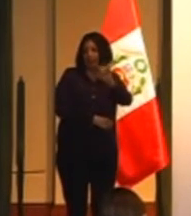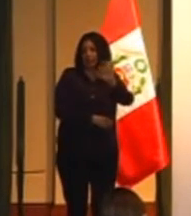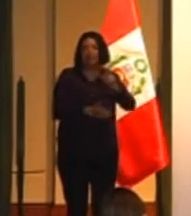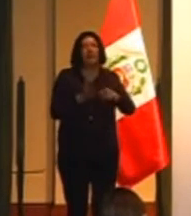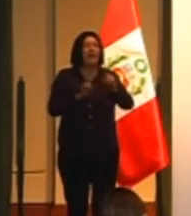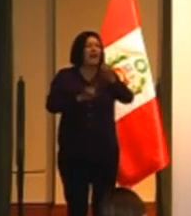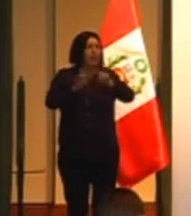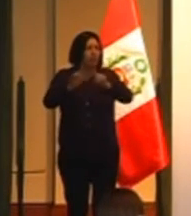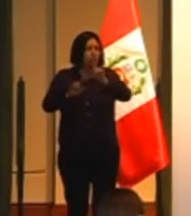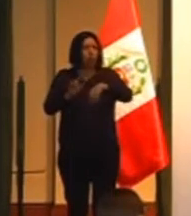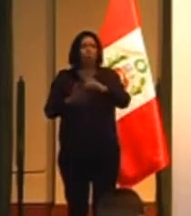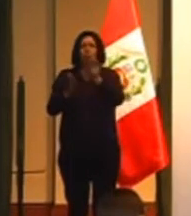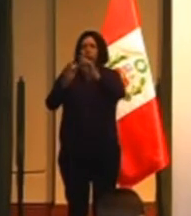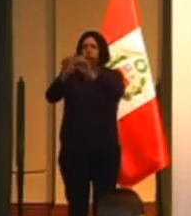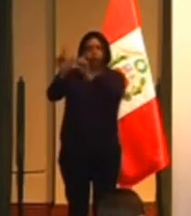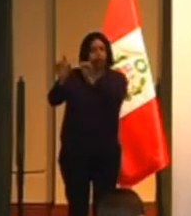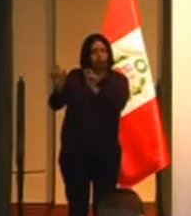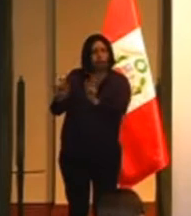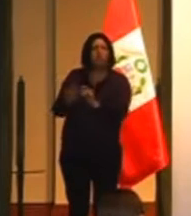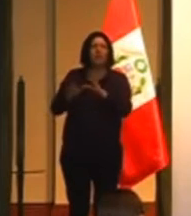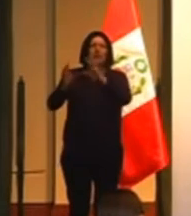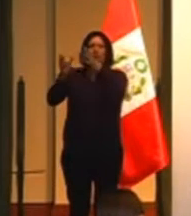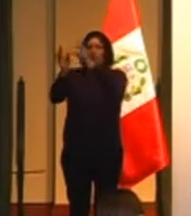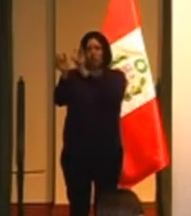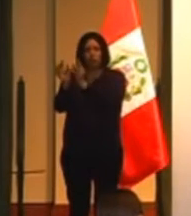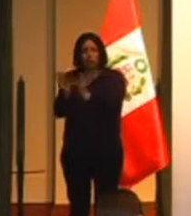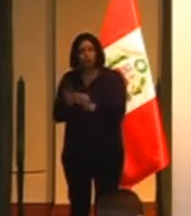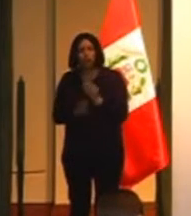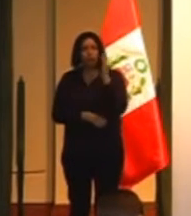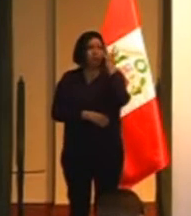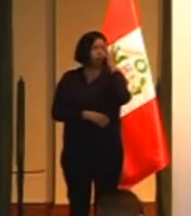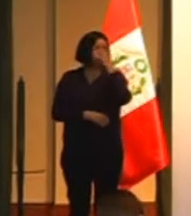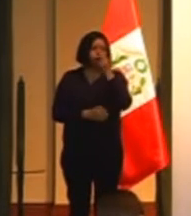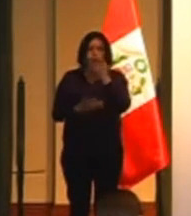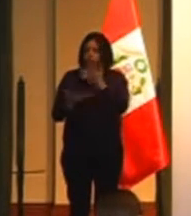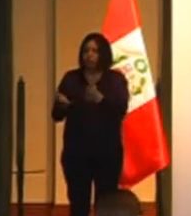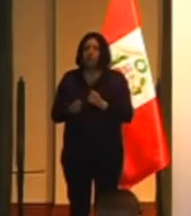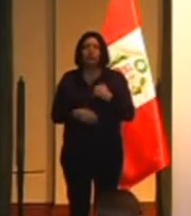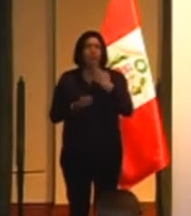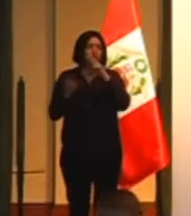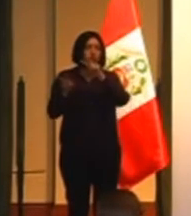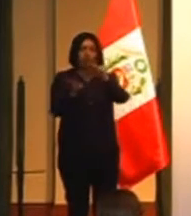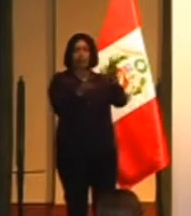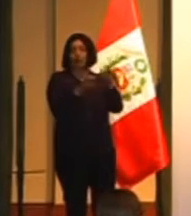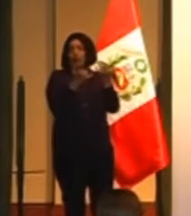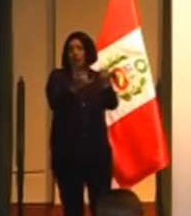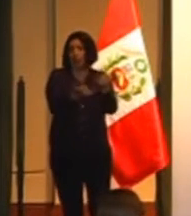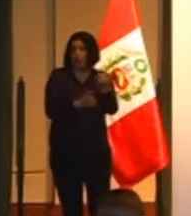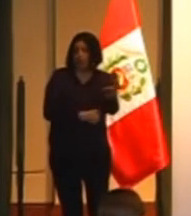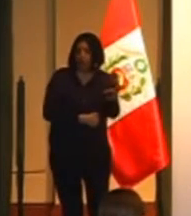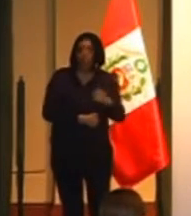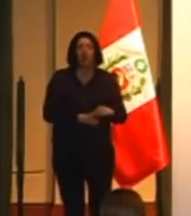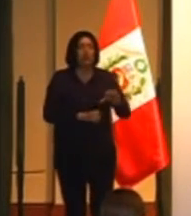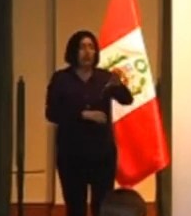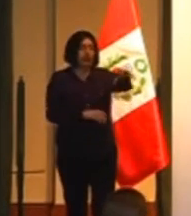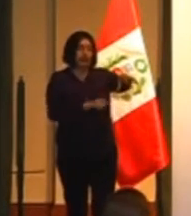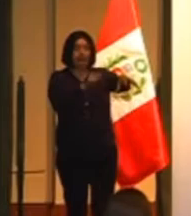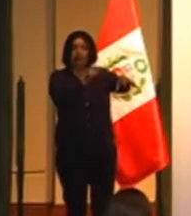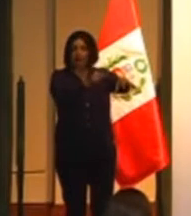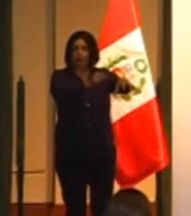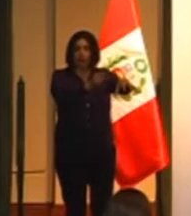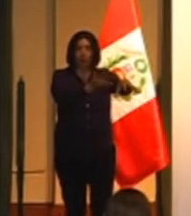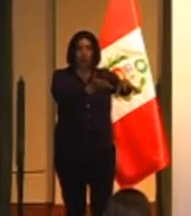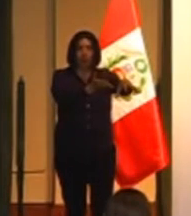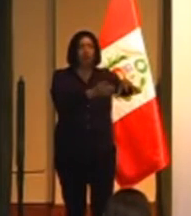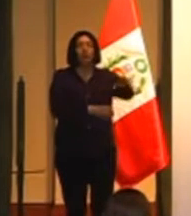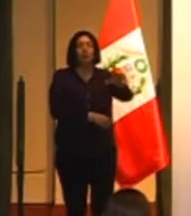grabados espectaculares, hay unas esculturas lindísimas. Lo que se ve hoy en la sala de